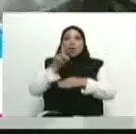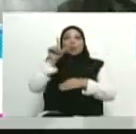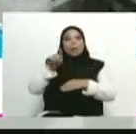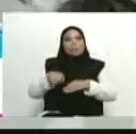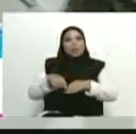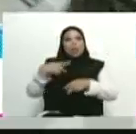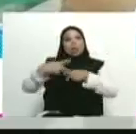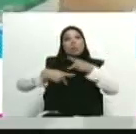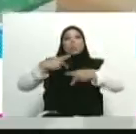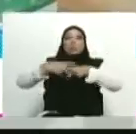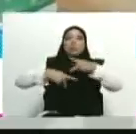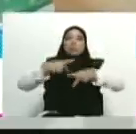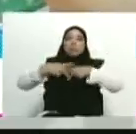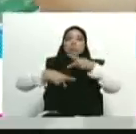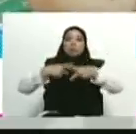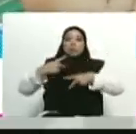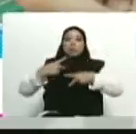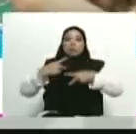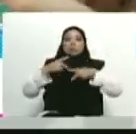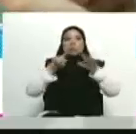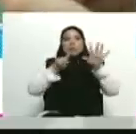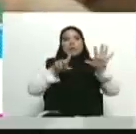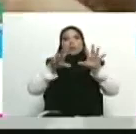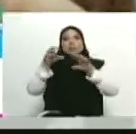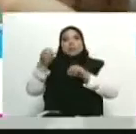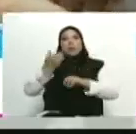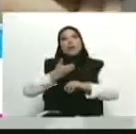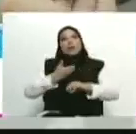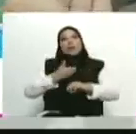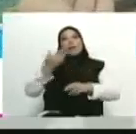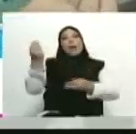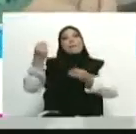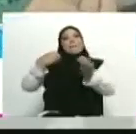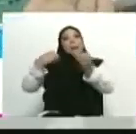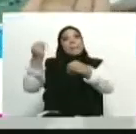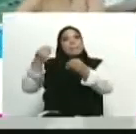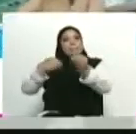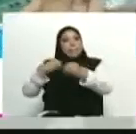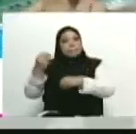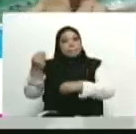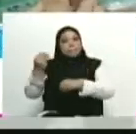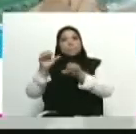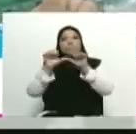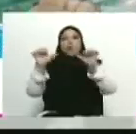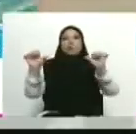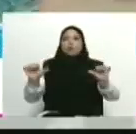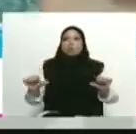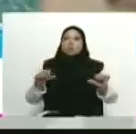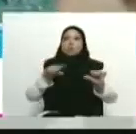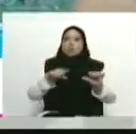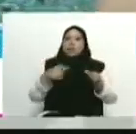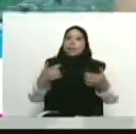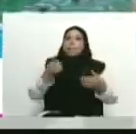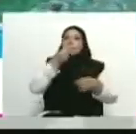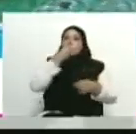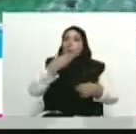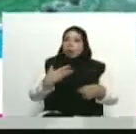en proceso aproximadamente 60 alcaldías más. Es un sistema que no solo viene